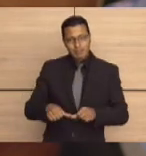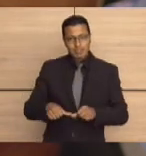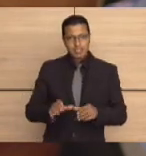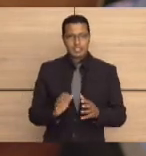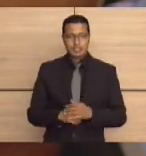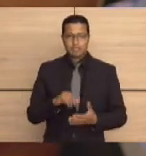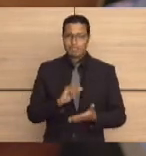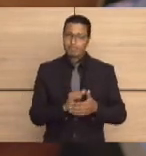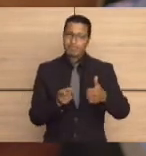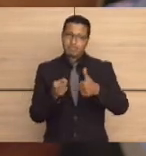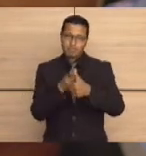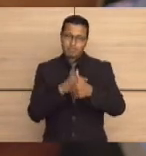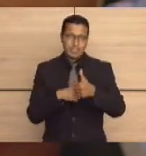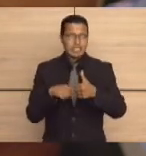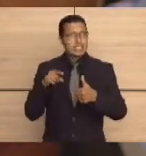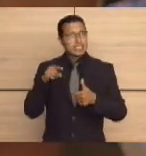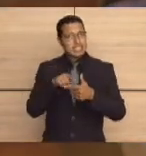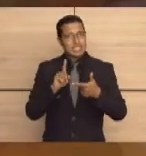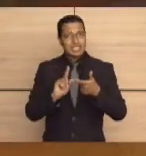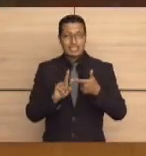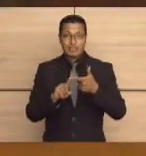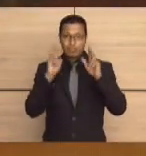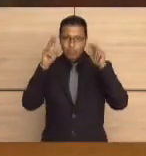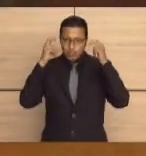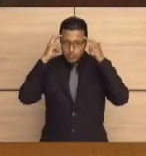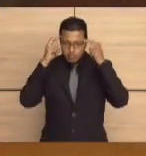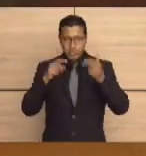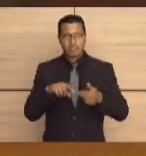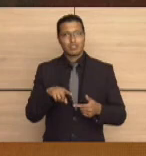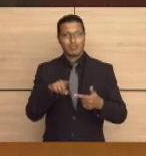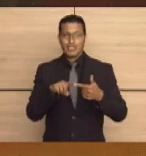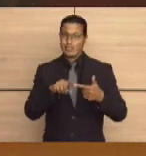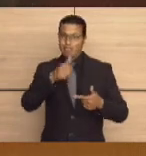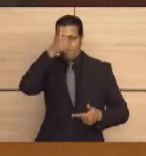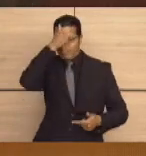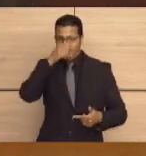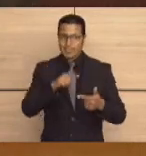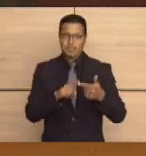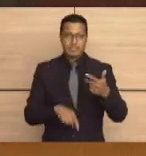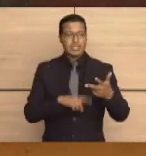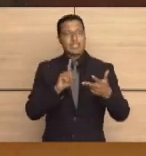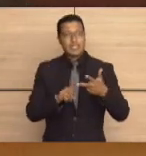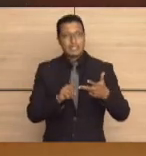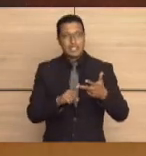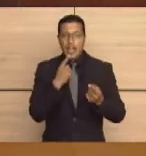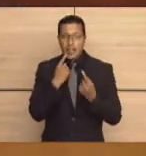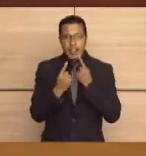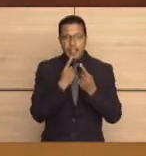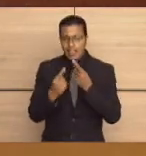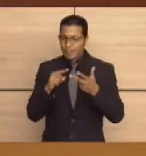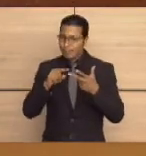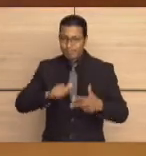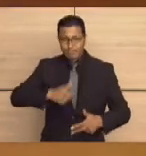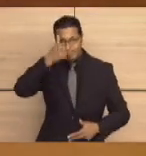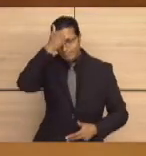lugar, tiene que ver con el conocimiento en primer lugar, y tiene que ver con el diálogo en